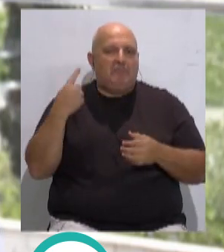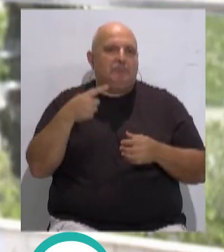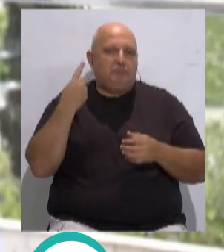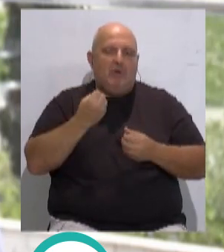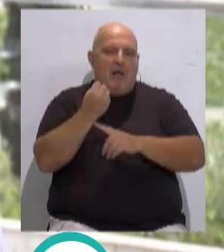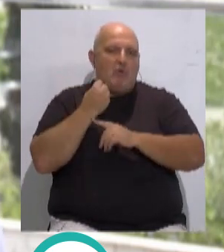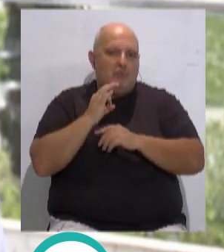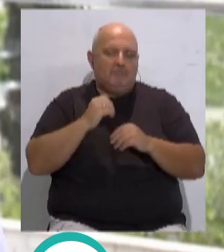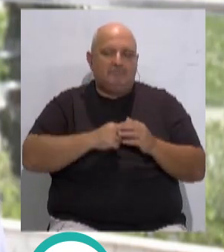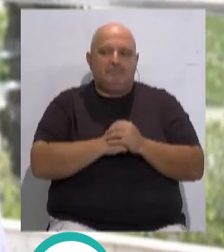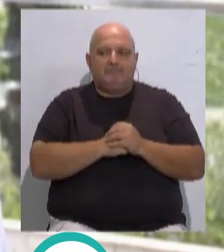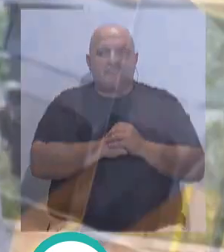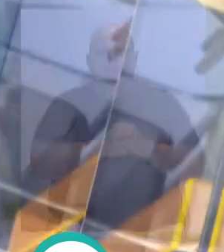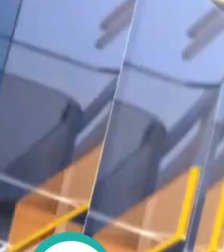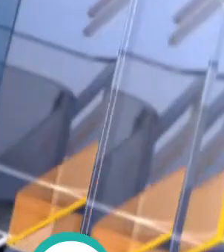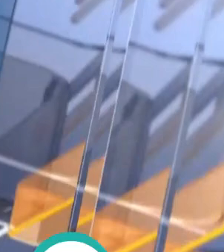estar aquí.